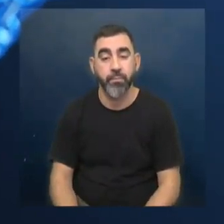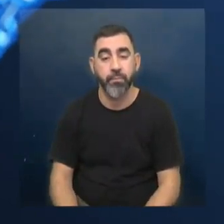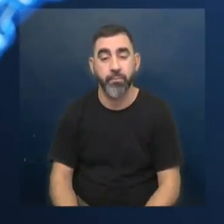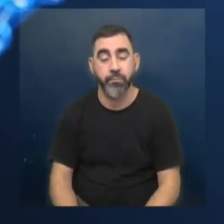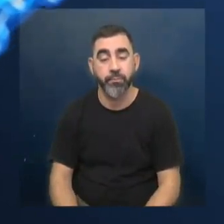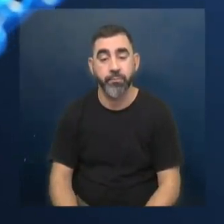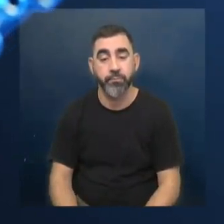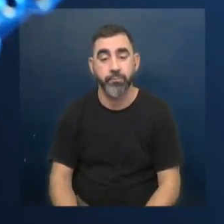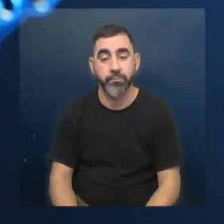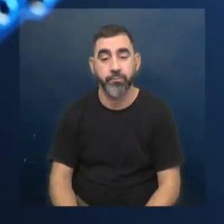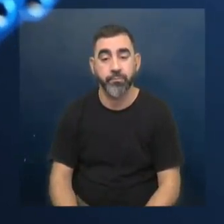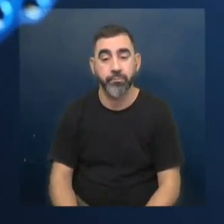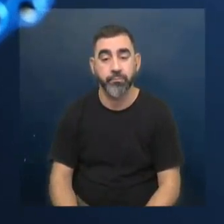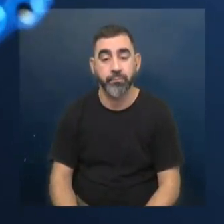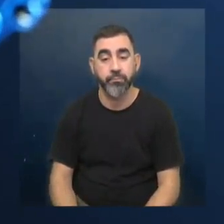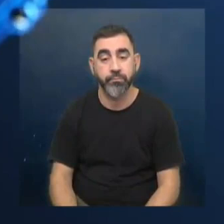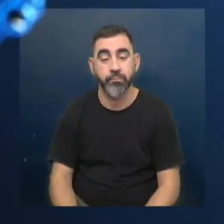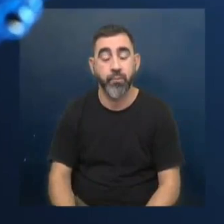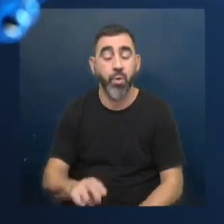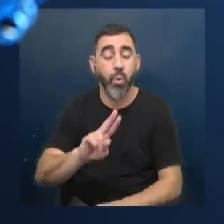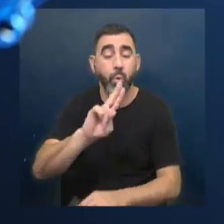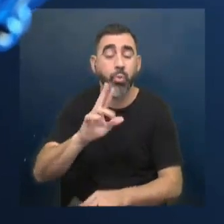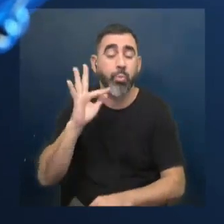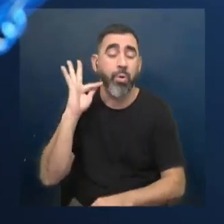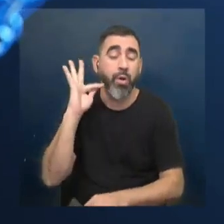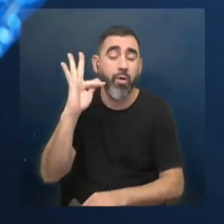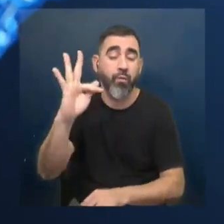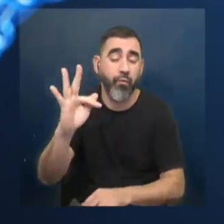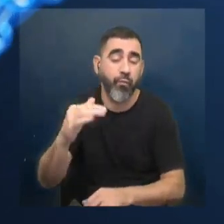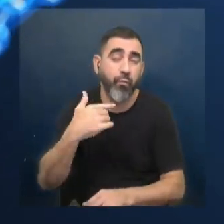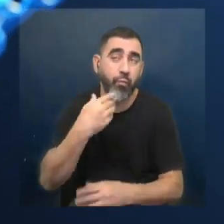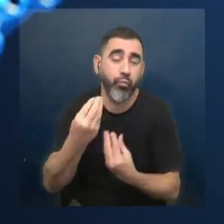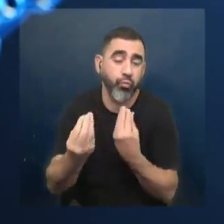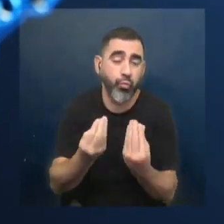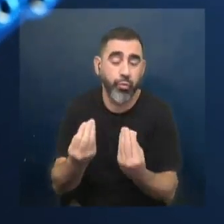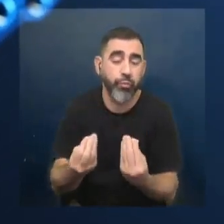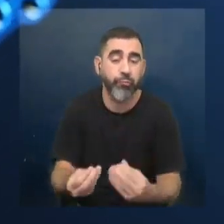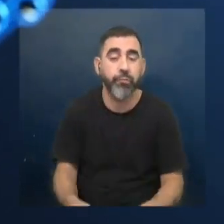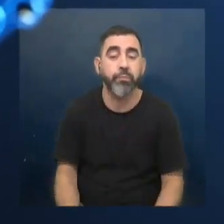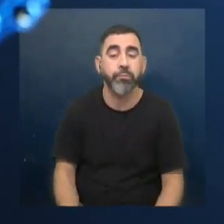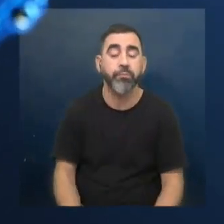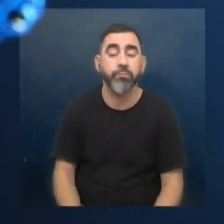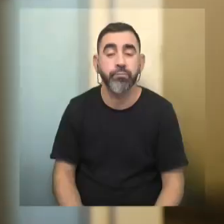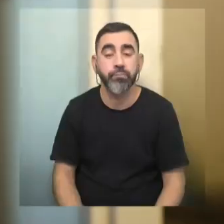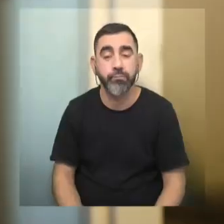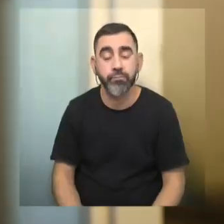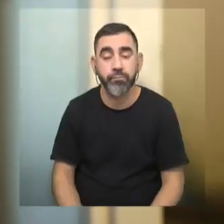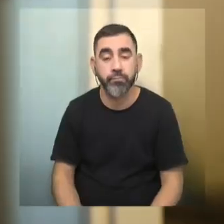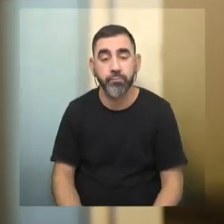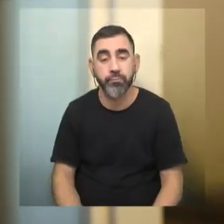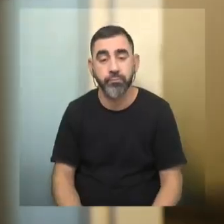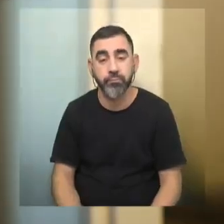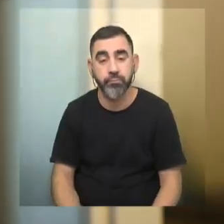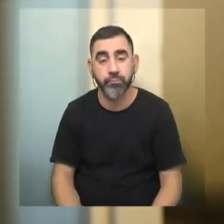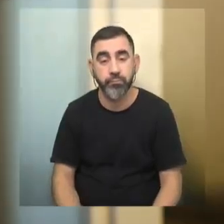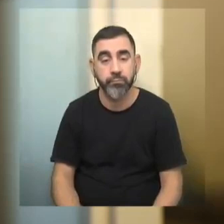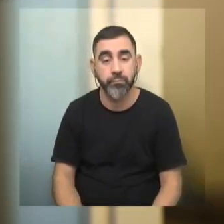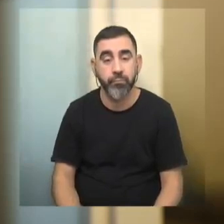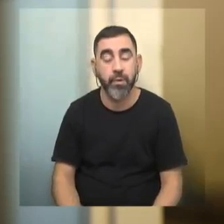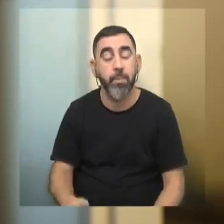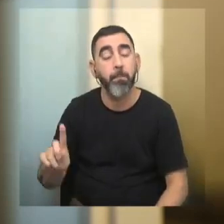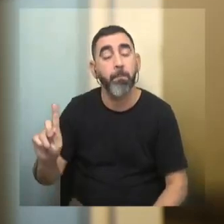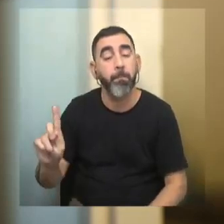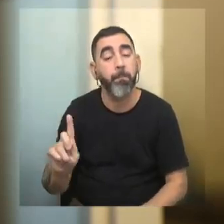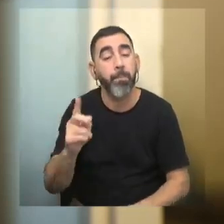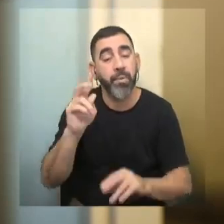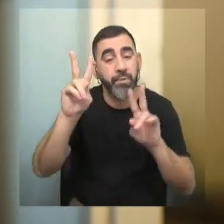En lo que hace a usos futuros de este tipo, cómo se está viendo el futuro de este tipo de cosas, tenemos el principal